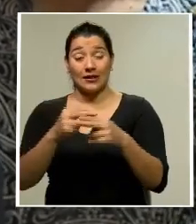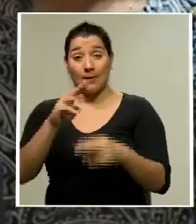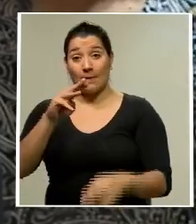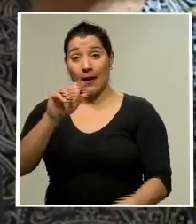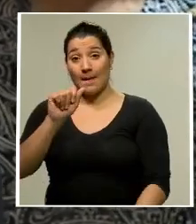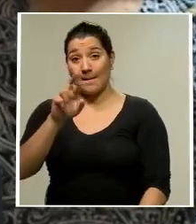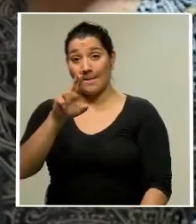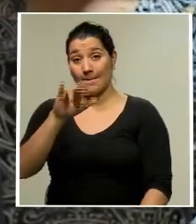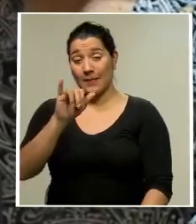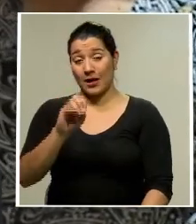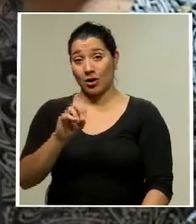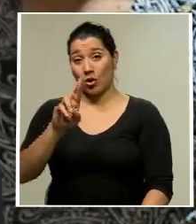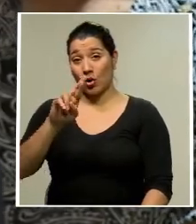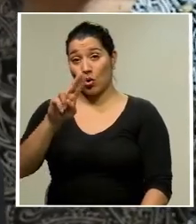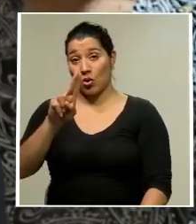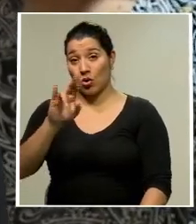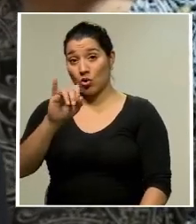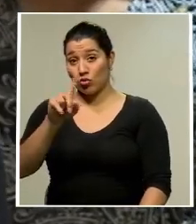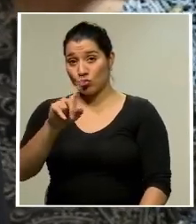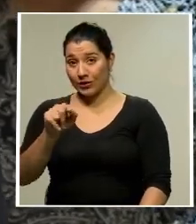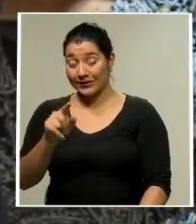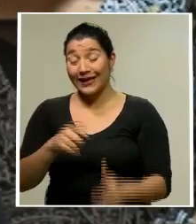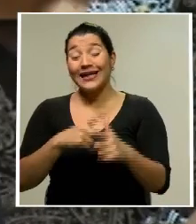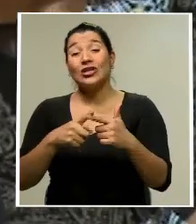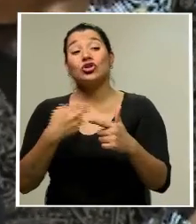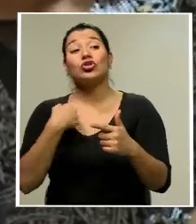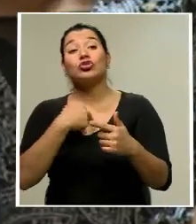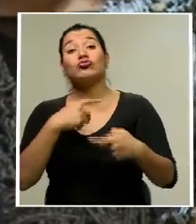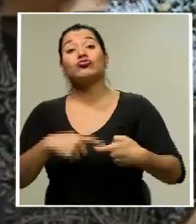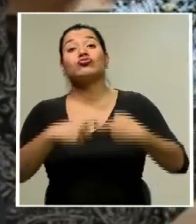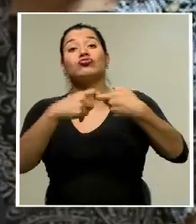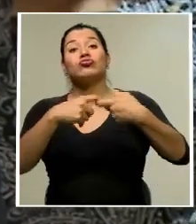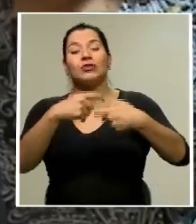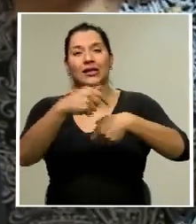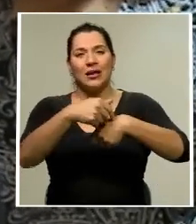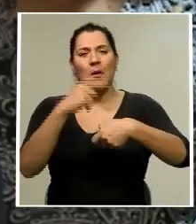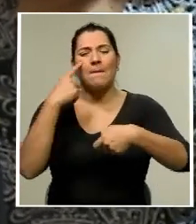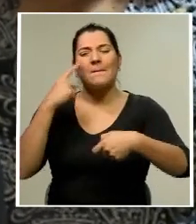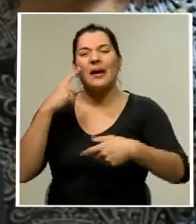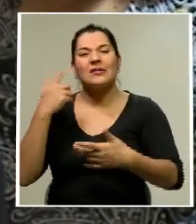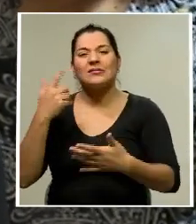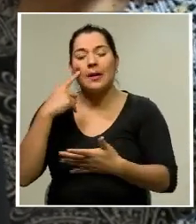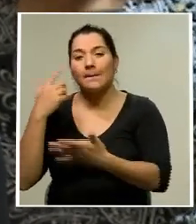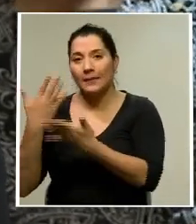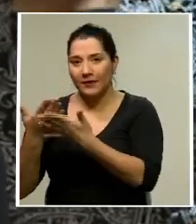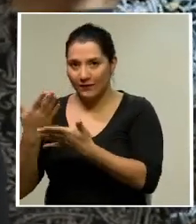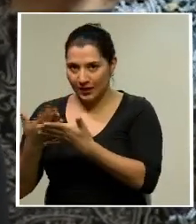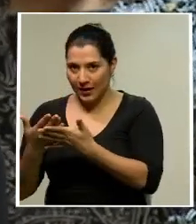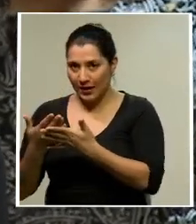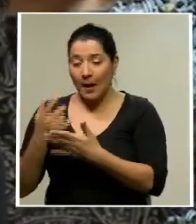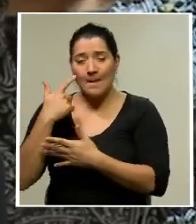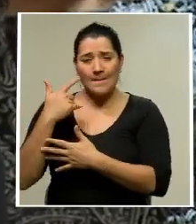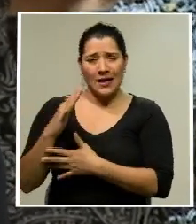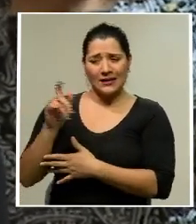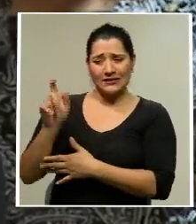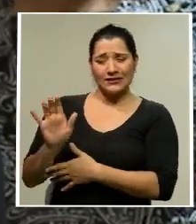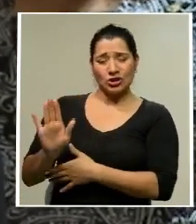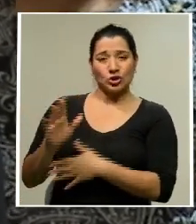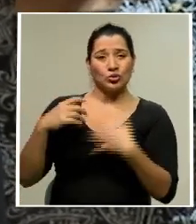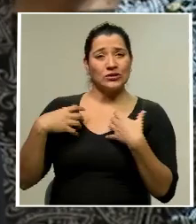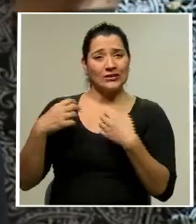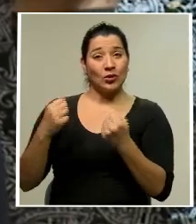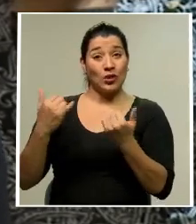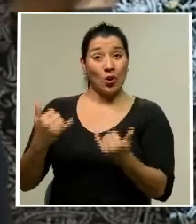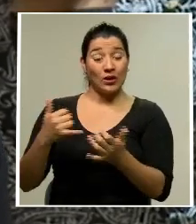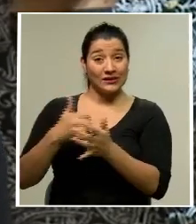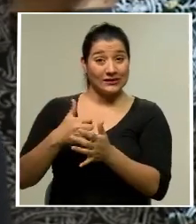estado pidiendo es para hacer la verificación. Tenemos información de que se ha agravado su estado de salud y